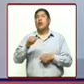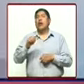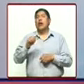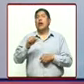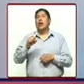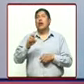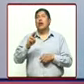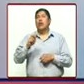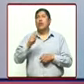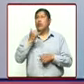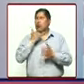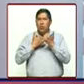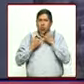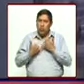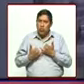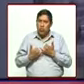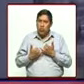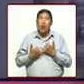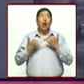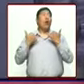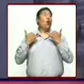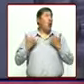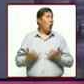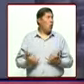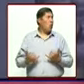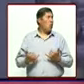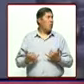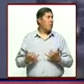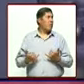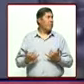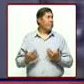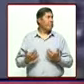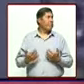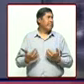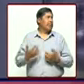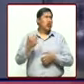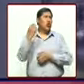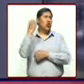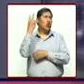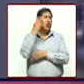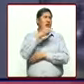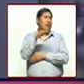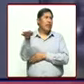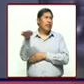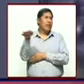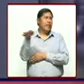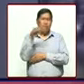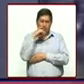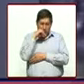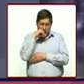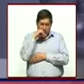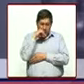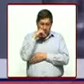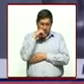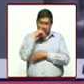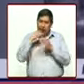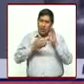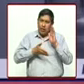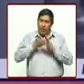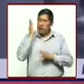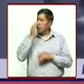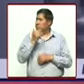Hoy lo vuelven a ver. ¿Qué sucedió? Hoy, al promediar de las 12:30, se